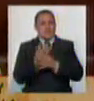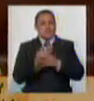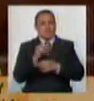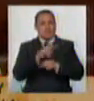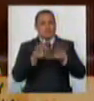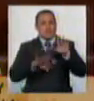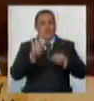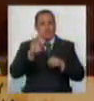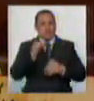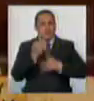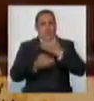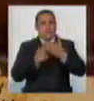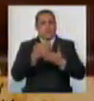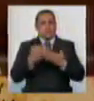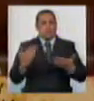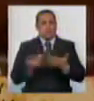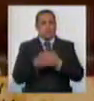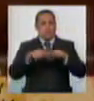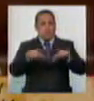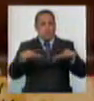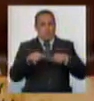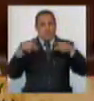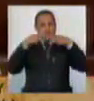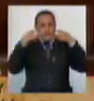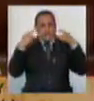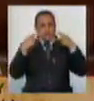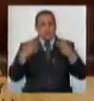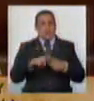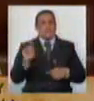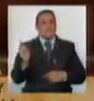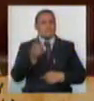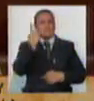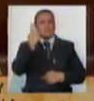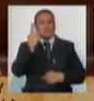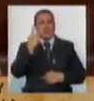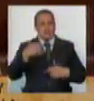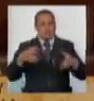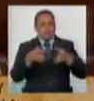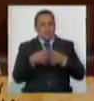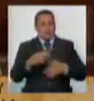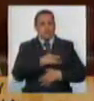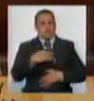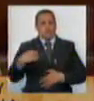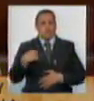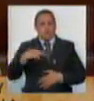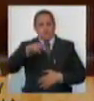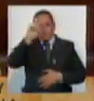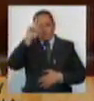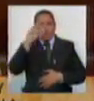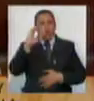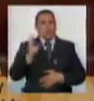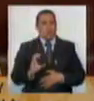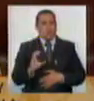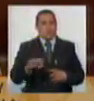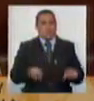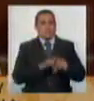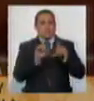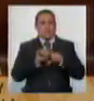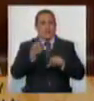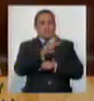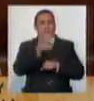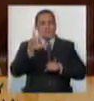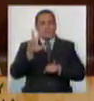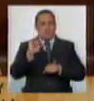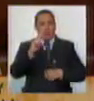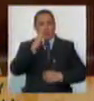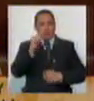se llevó a cabo en la ciudad de Iquitos el primer gabinete binacional entre el Perú y Colombia, y el 23 de junio